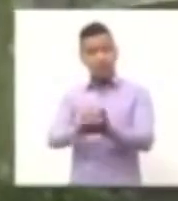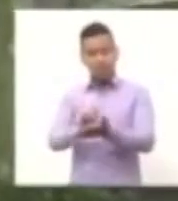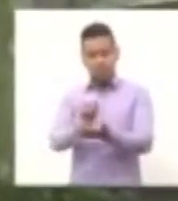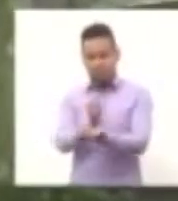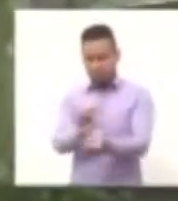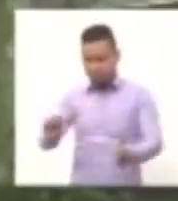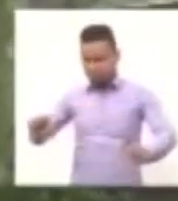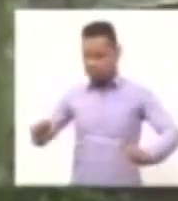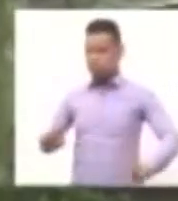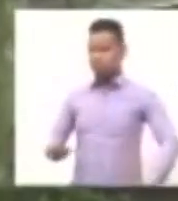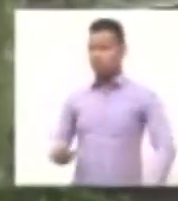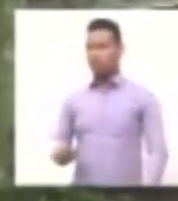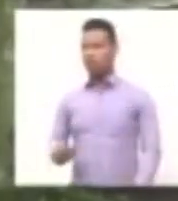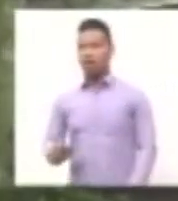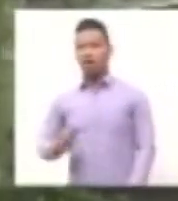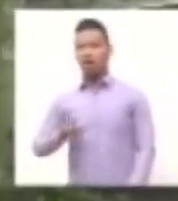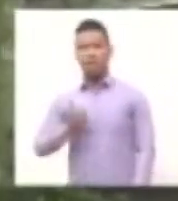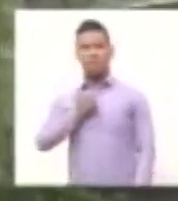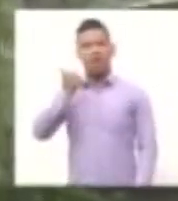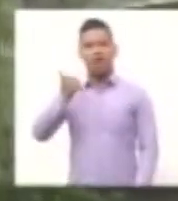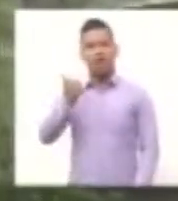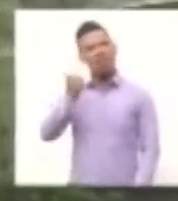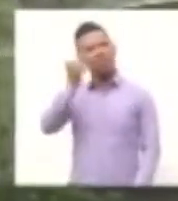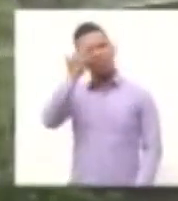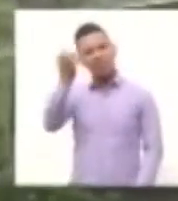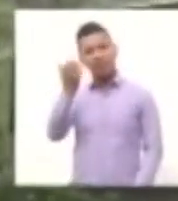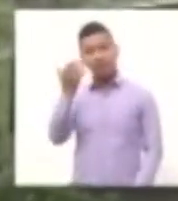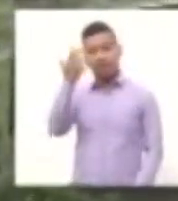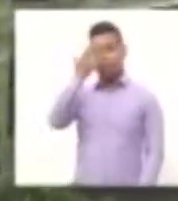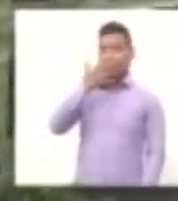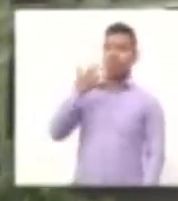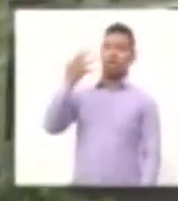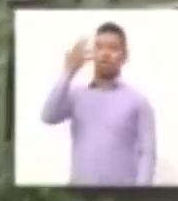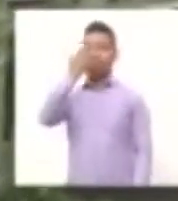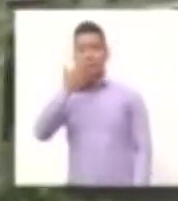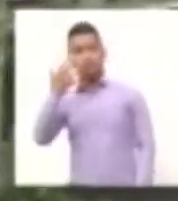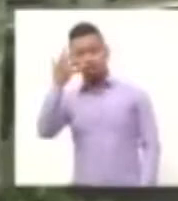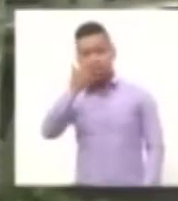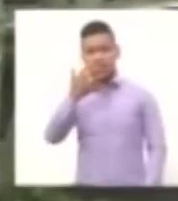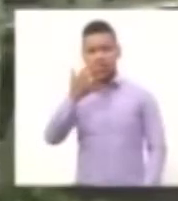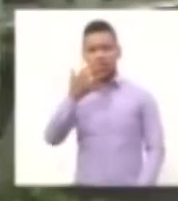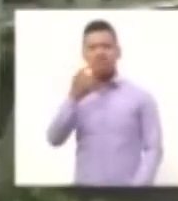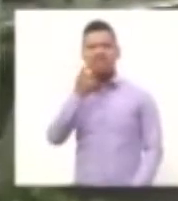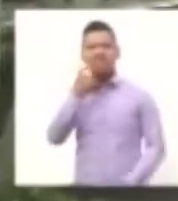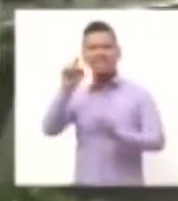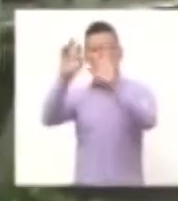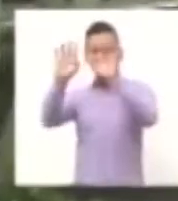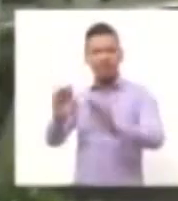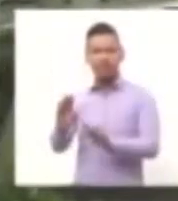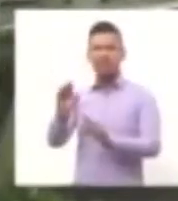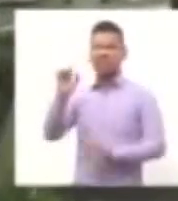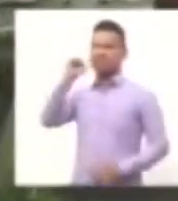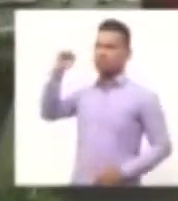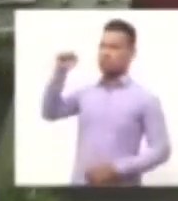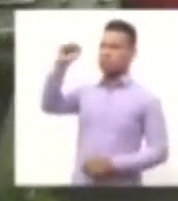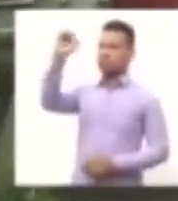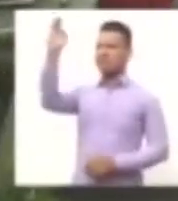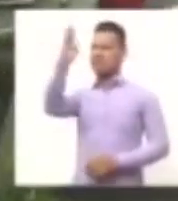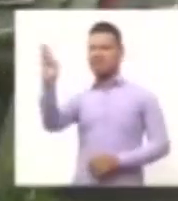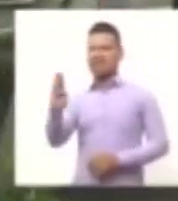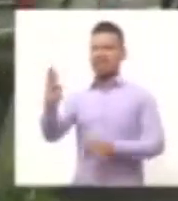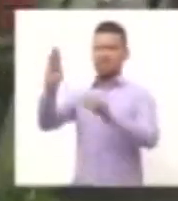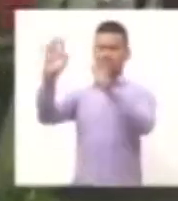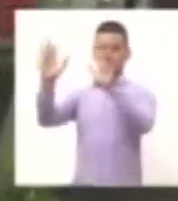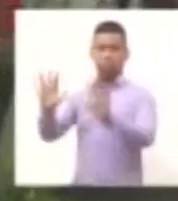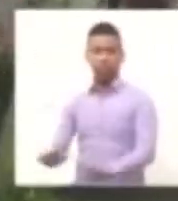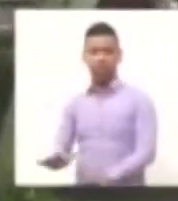este, por su mismo estado de ebriedad, rompe uno de los vidrios y con uno de los vidrios empieza a